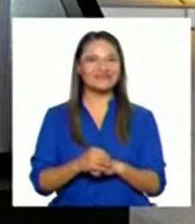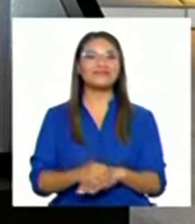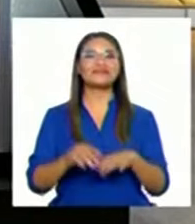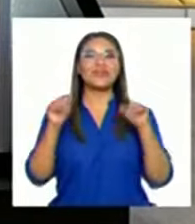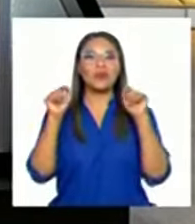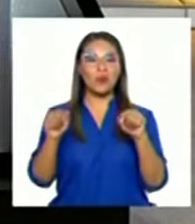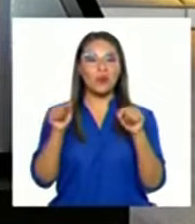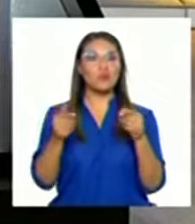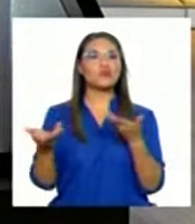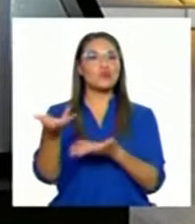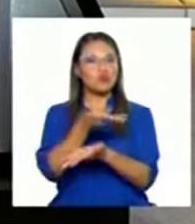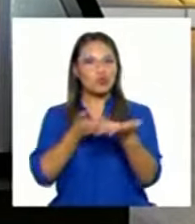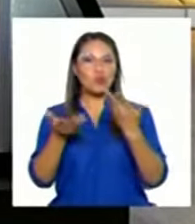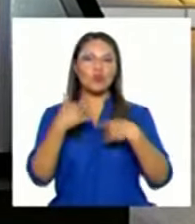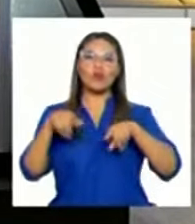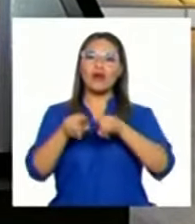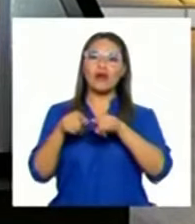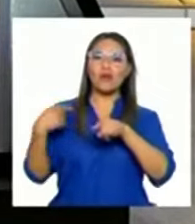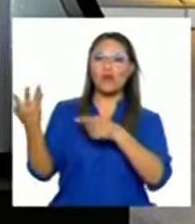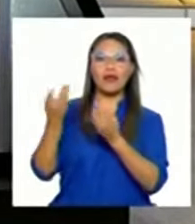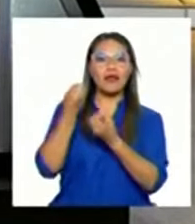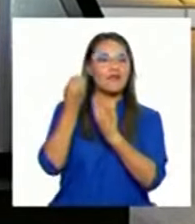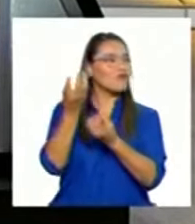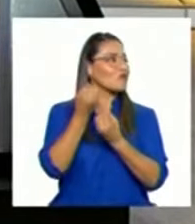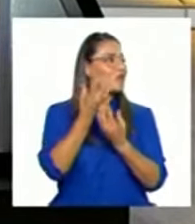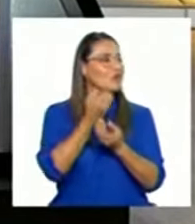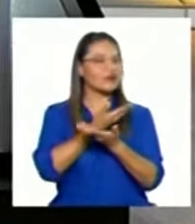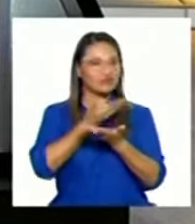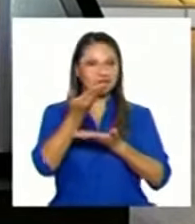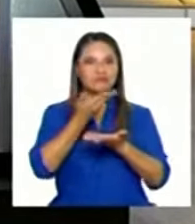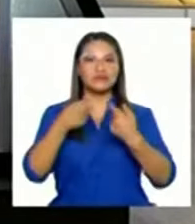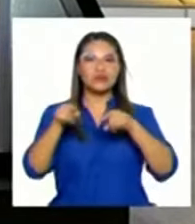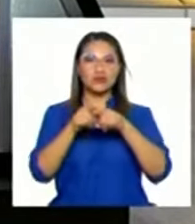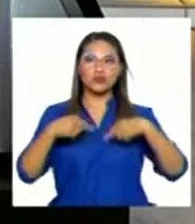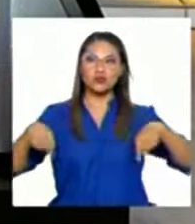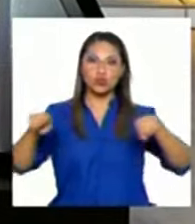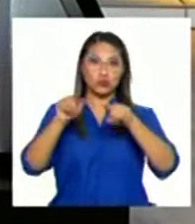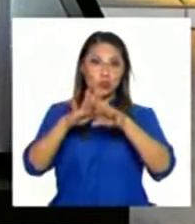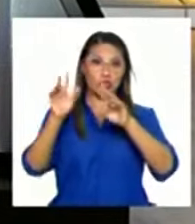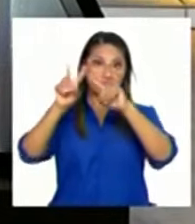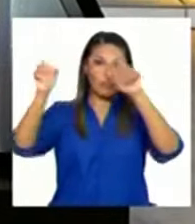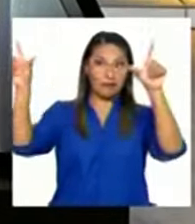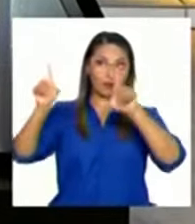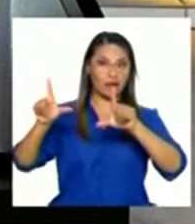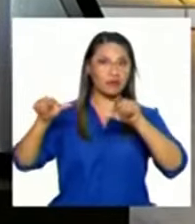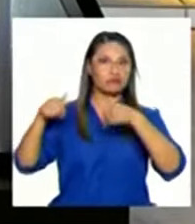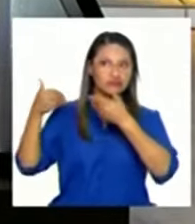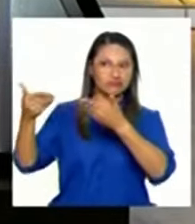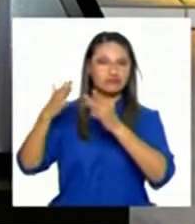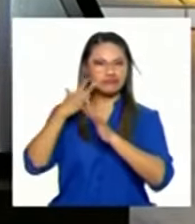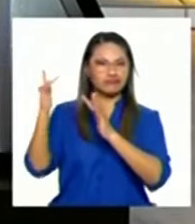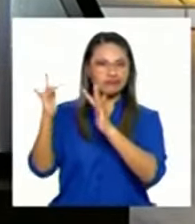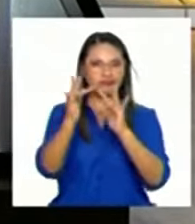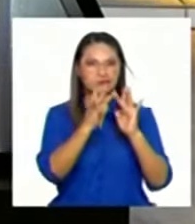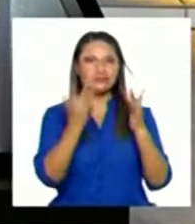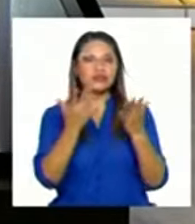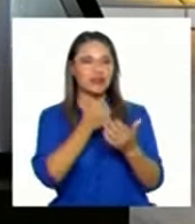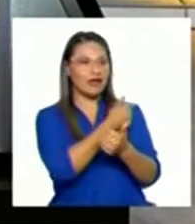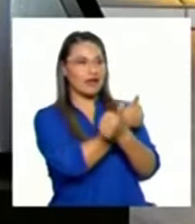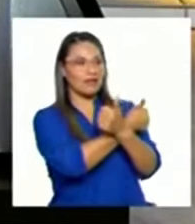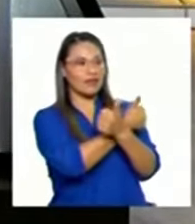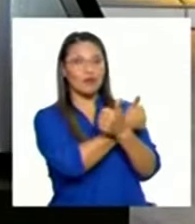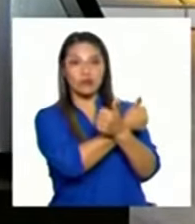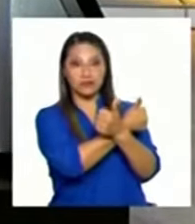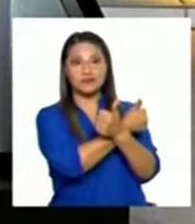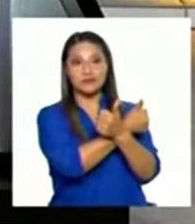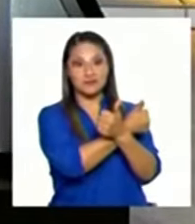tradición religiosa con matices andinos, lo que acabamos de ver en una programación especial de TV Perú, que es la señal que nos une desde Ayacucho, ¿no? Y que